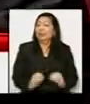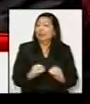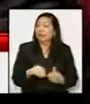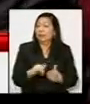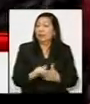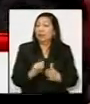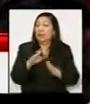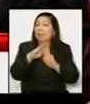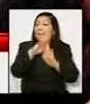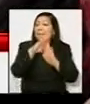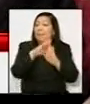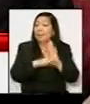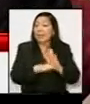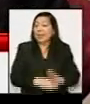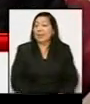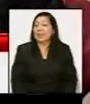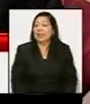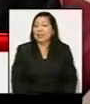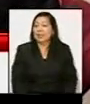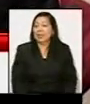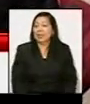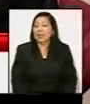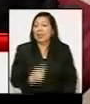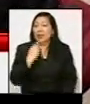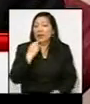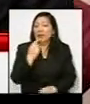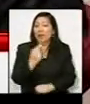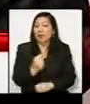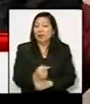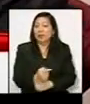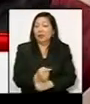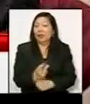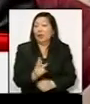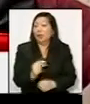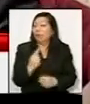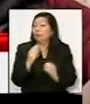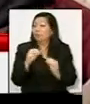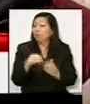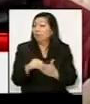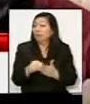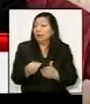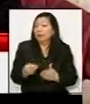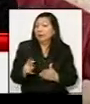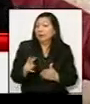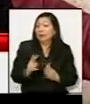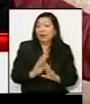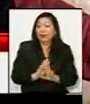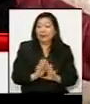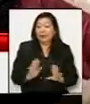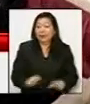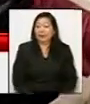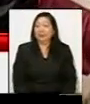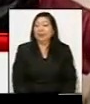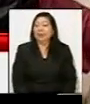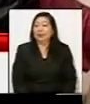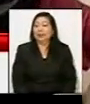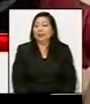disminuir y acusaciones aunque no se dio el caso de aumentar acusaciones